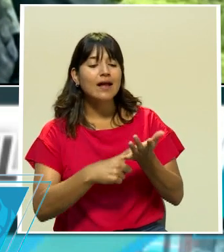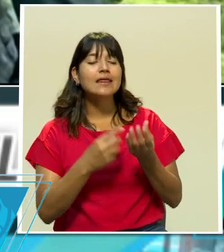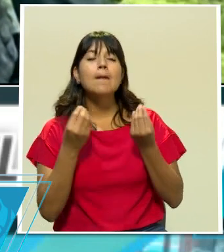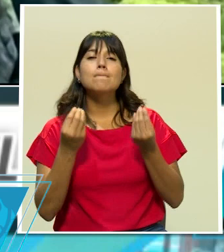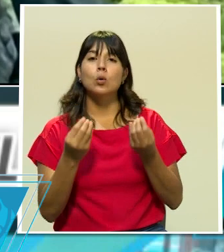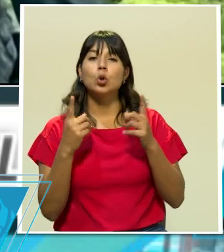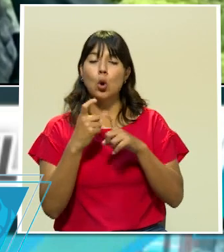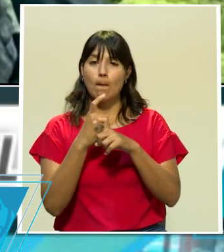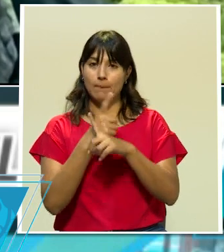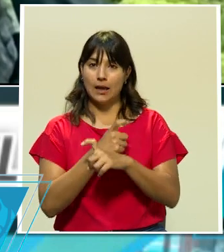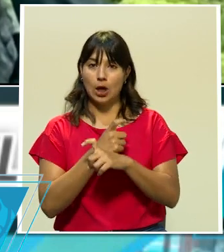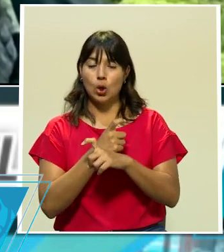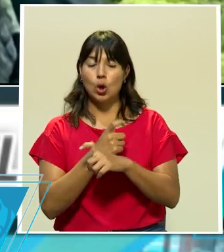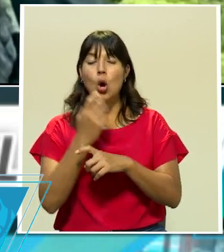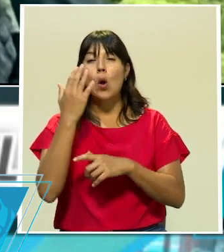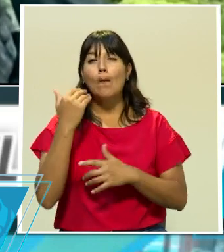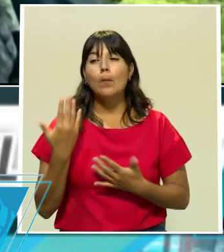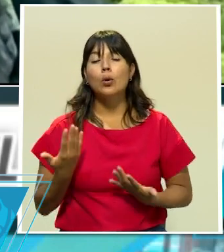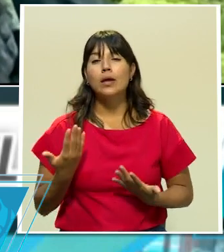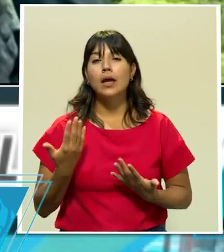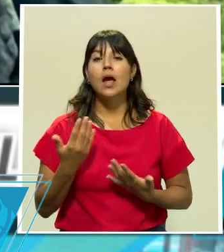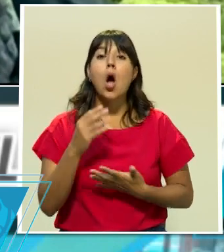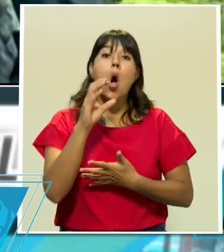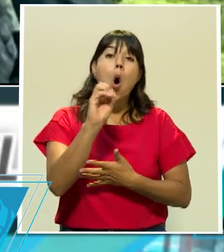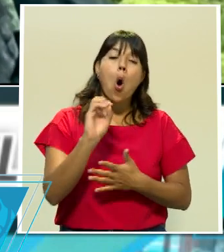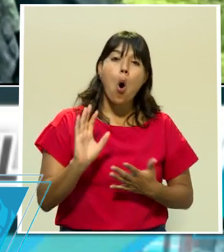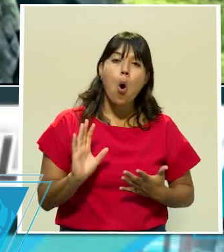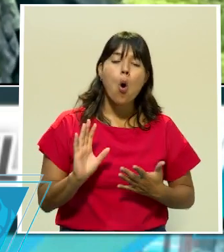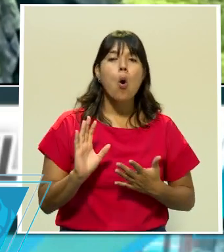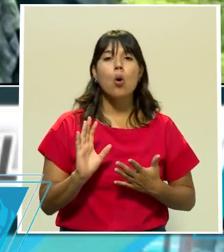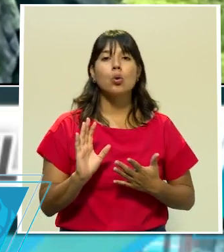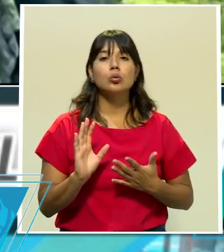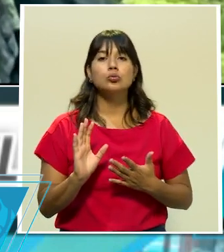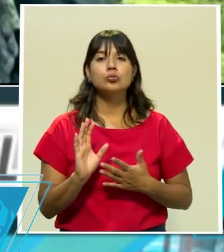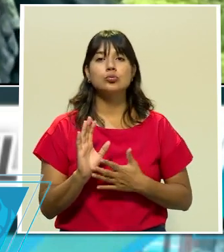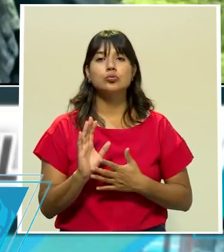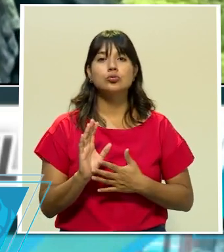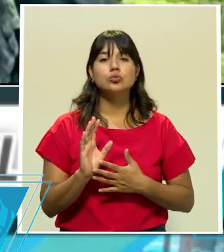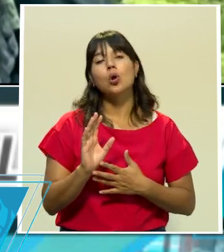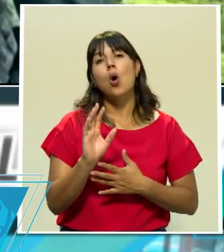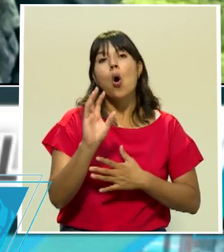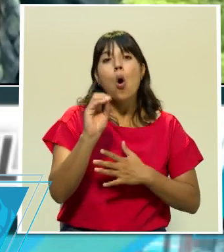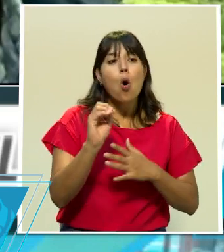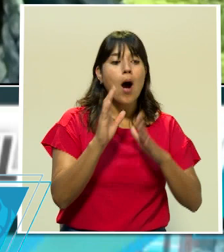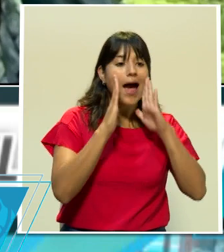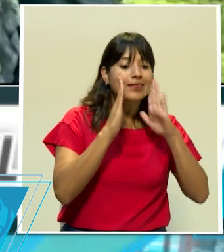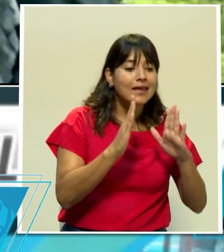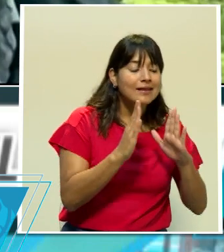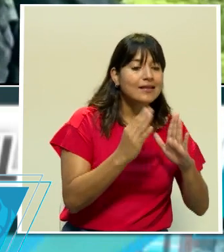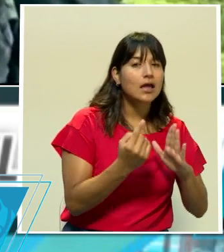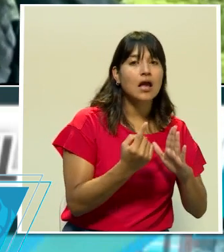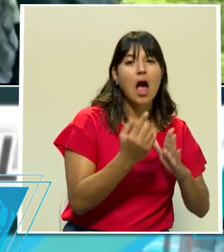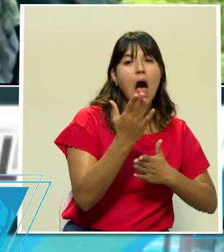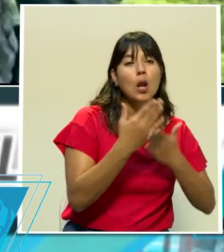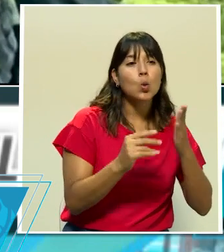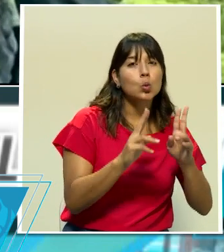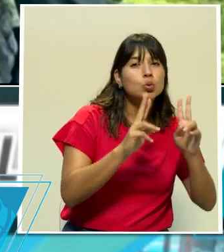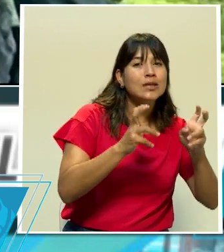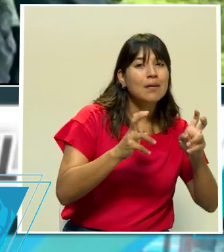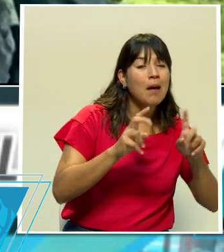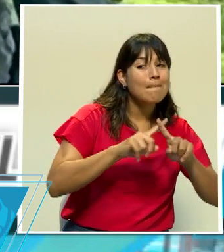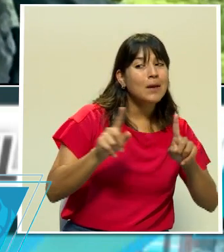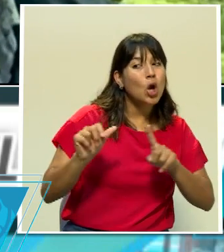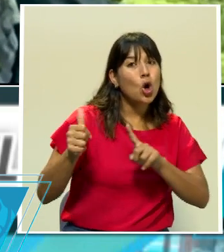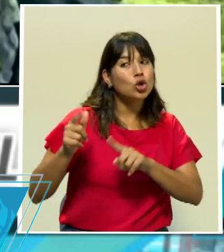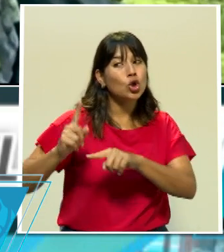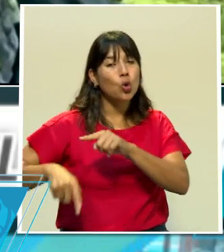porque o se tapa el cuerpo y se descuidan los pies, o se tapan los pies y se descuida el cuerpo.